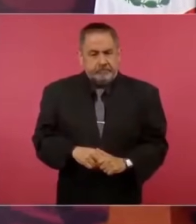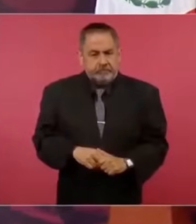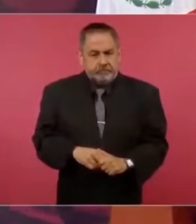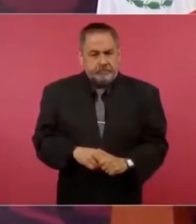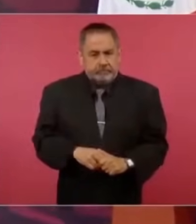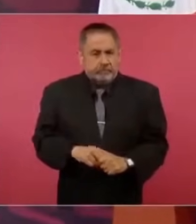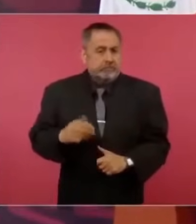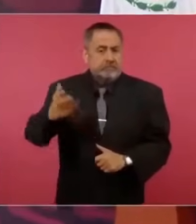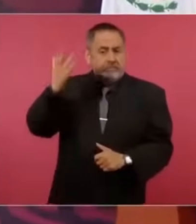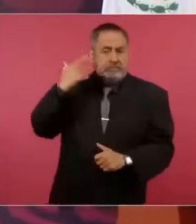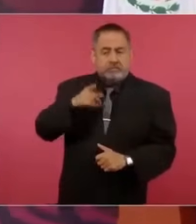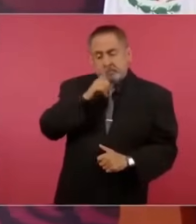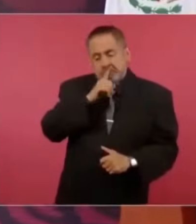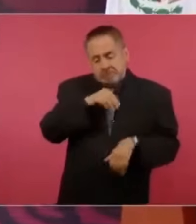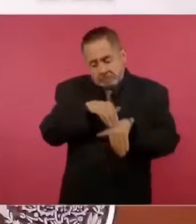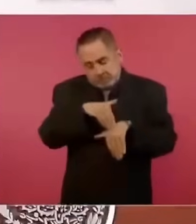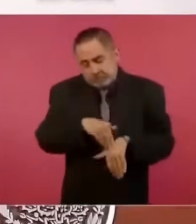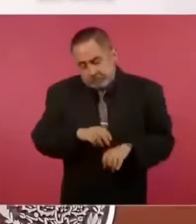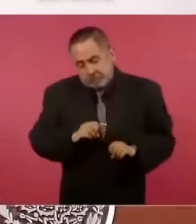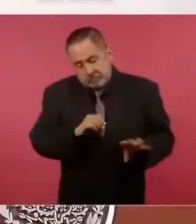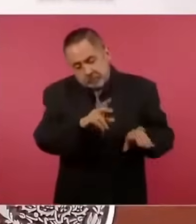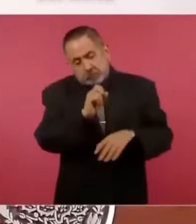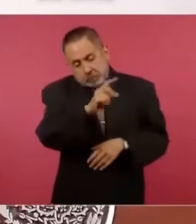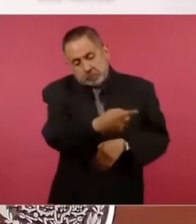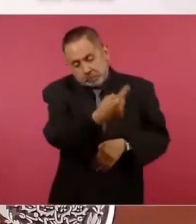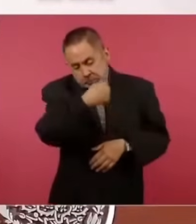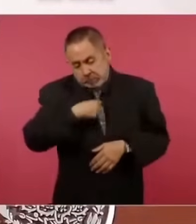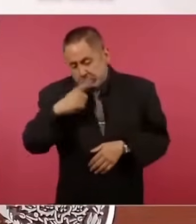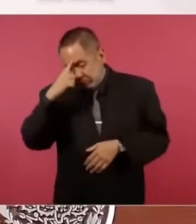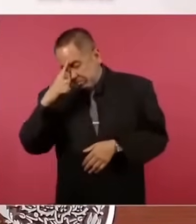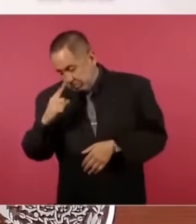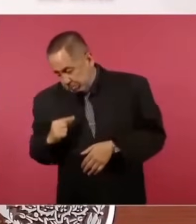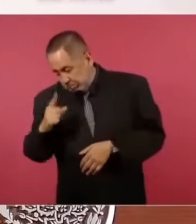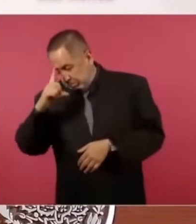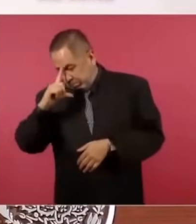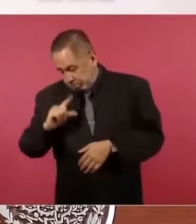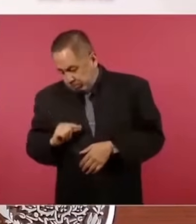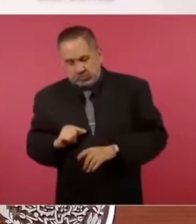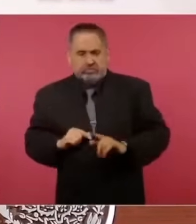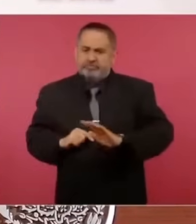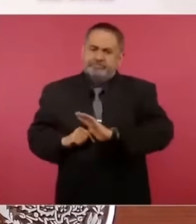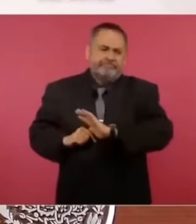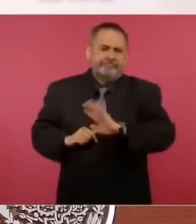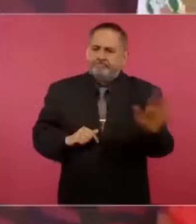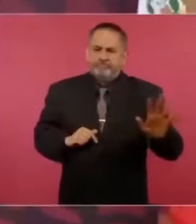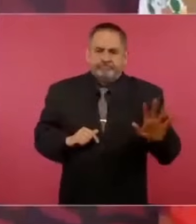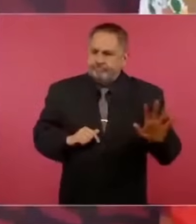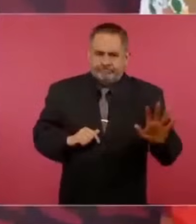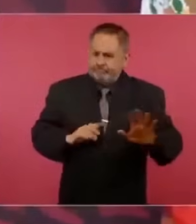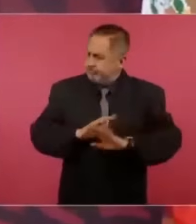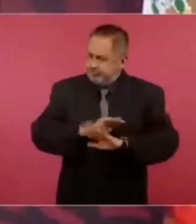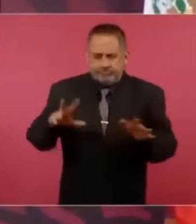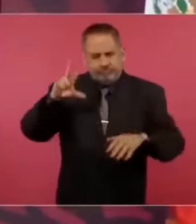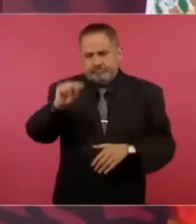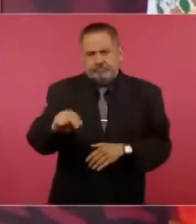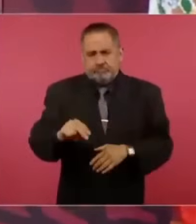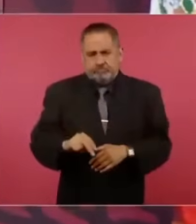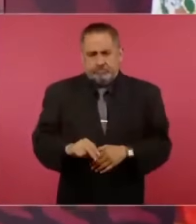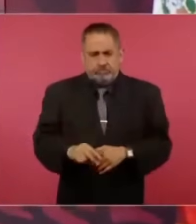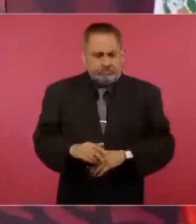se permitía que se humillara a México